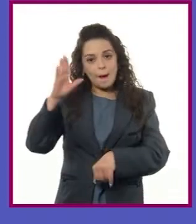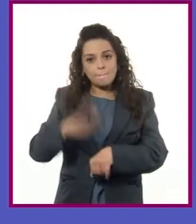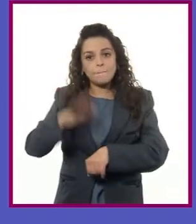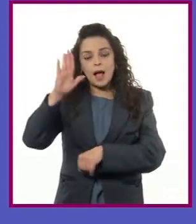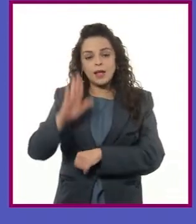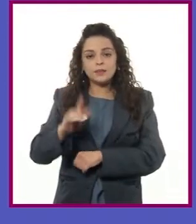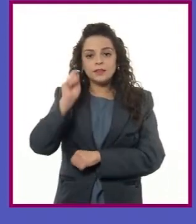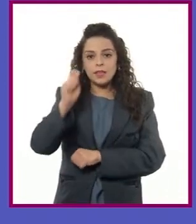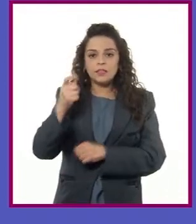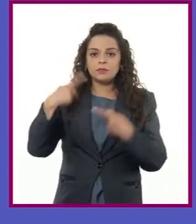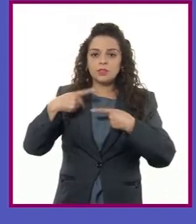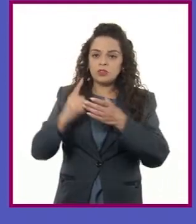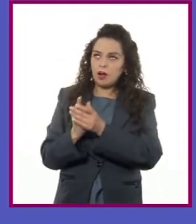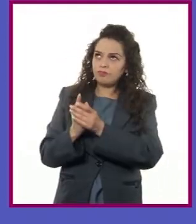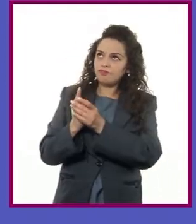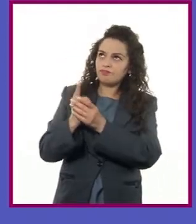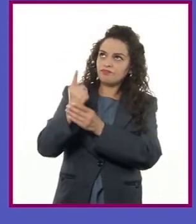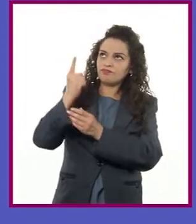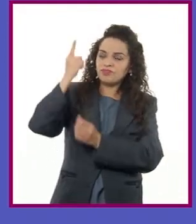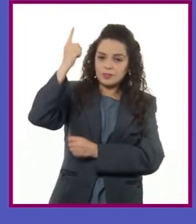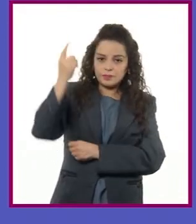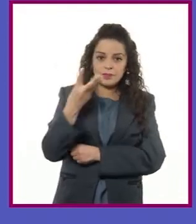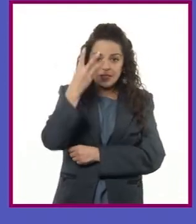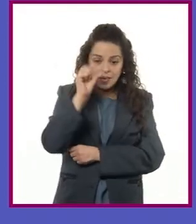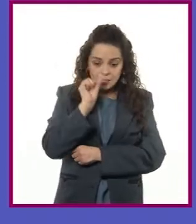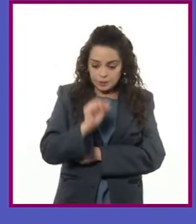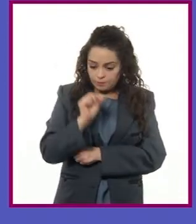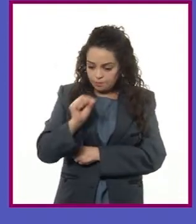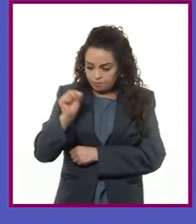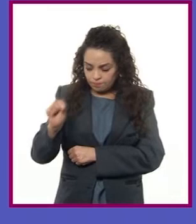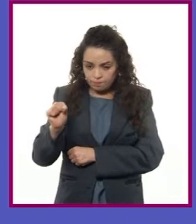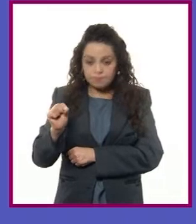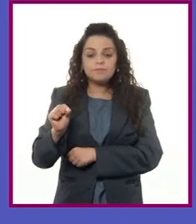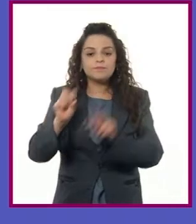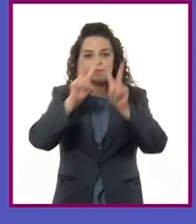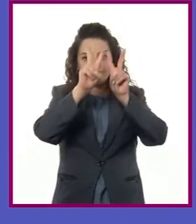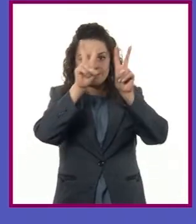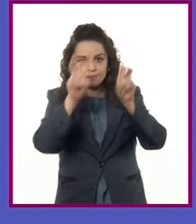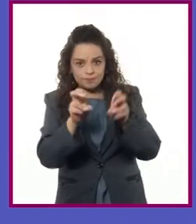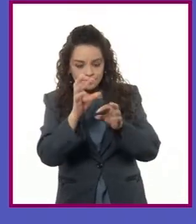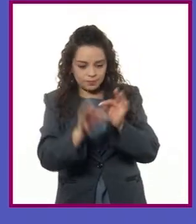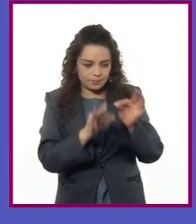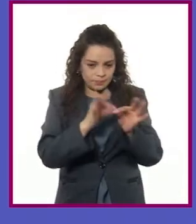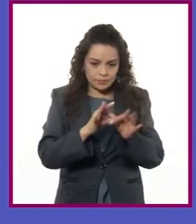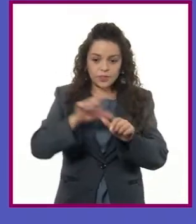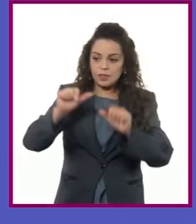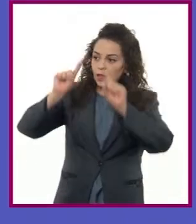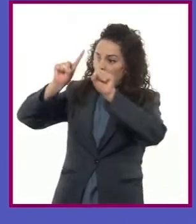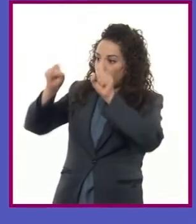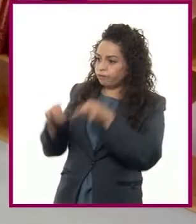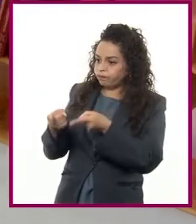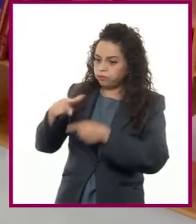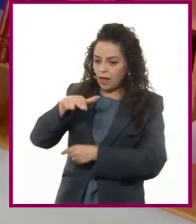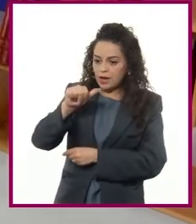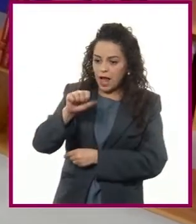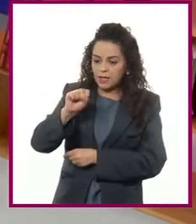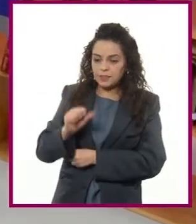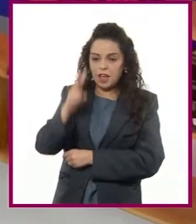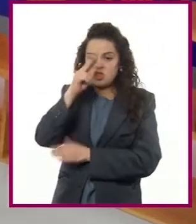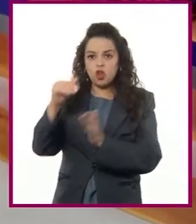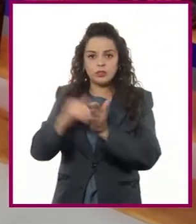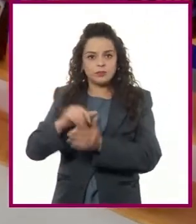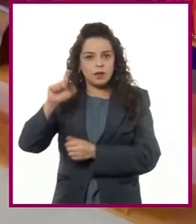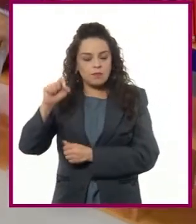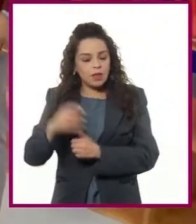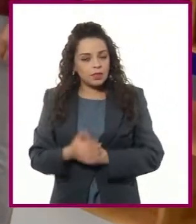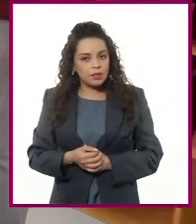astronautas, 3 puntos, cierro comillas, entre paréntesis, NASA 2020. Qué bueno